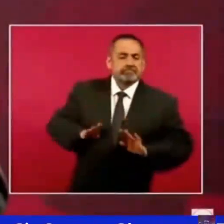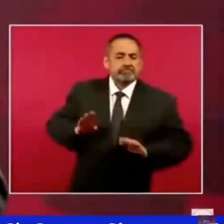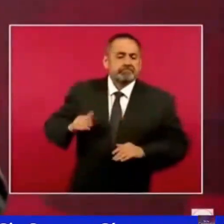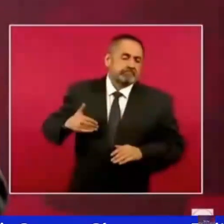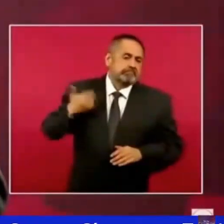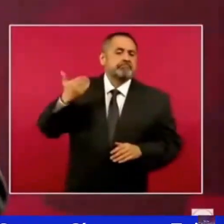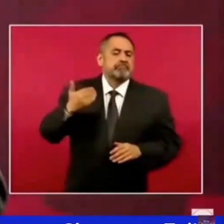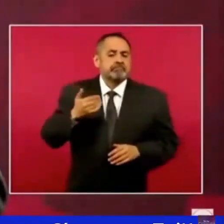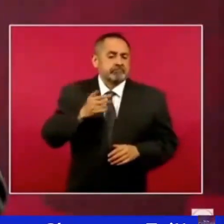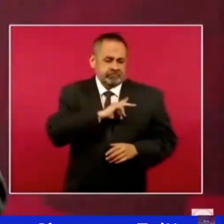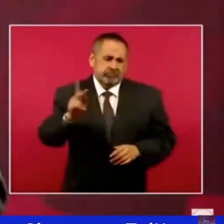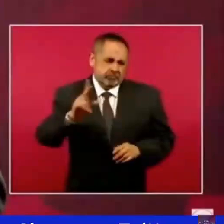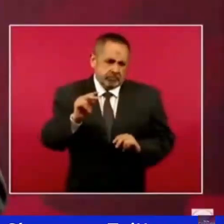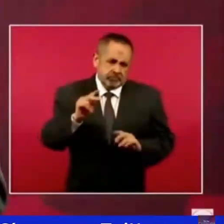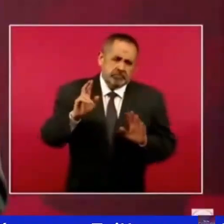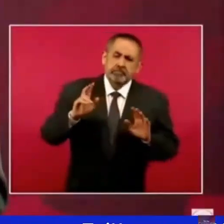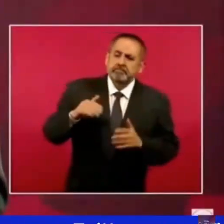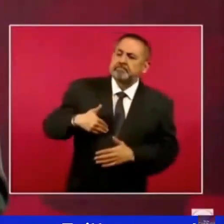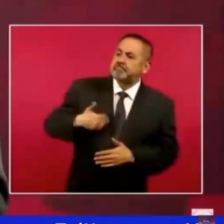luego.